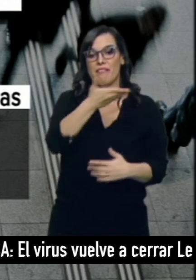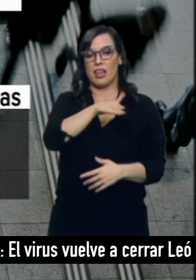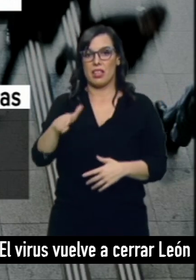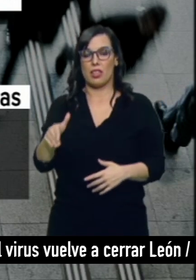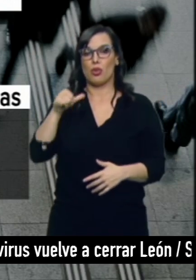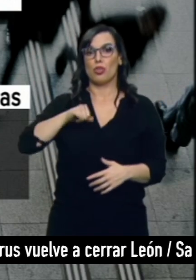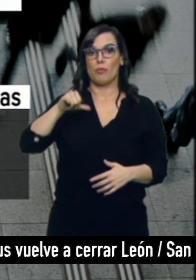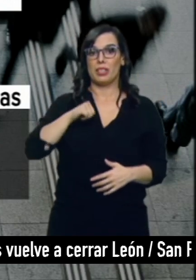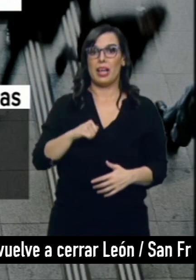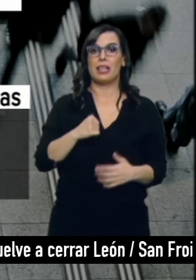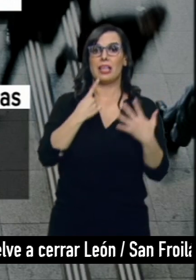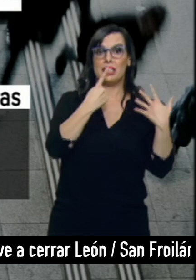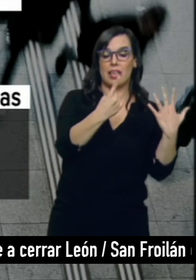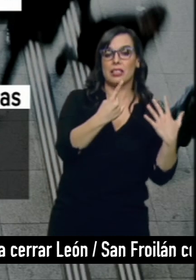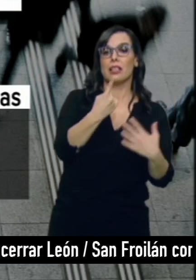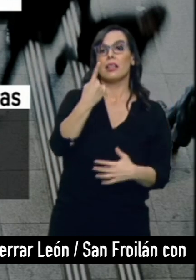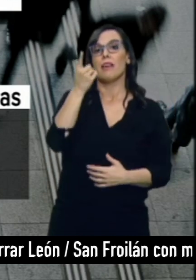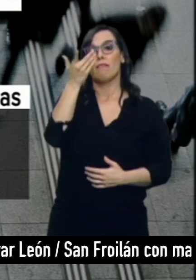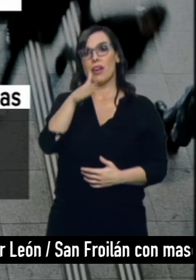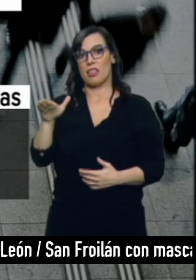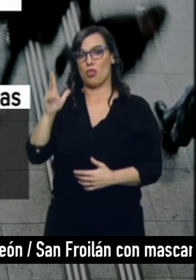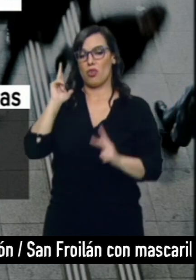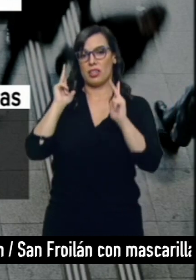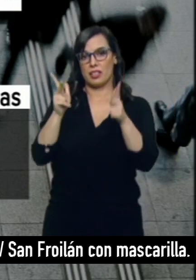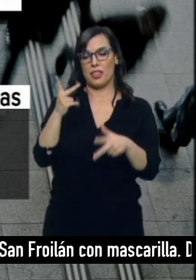en hospitales y 5 en residencias.